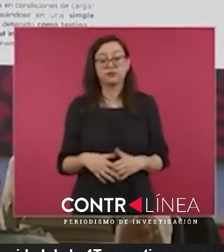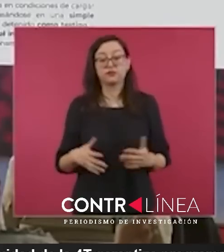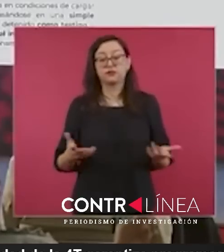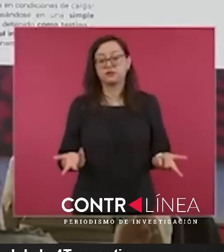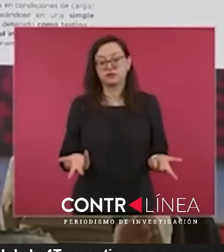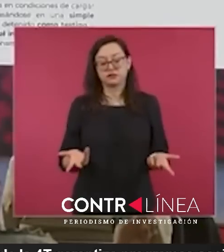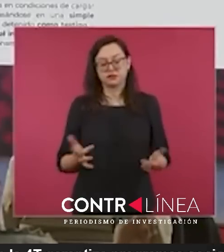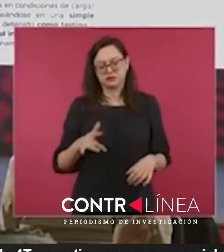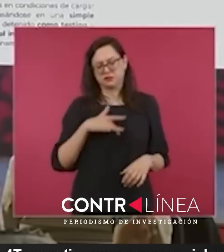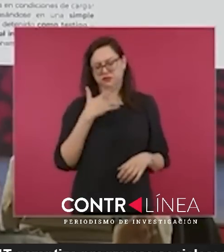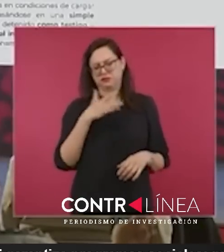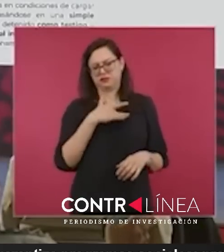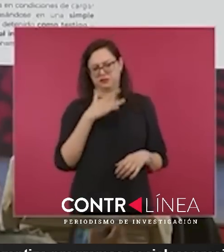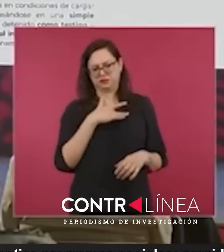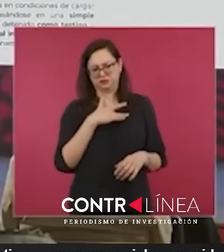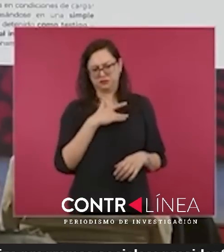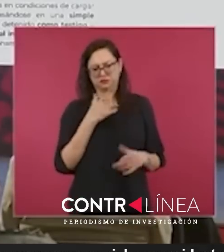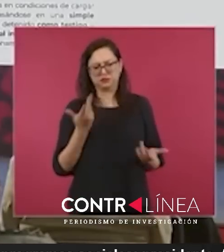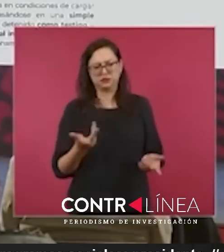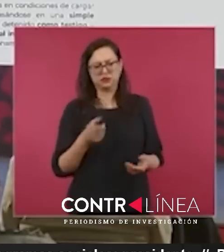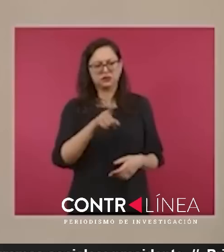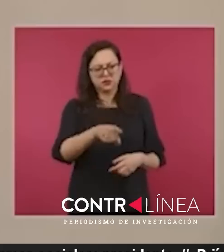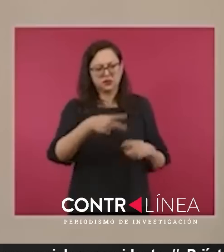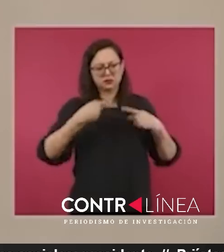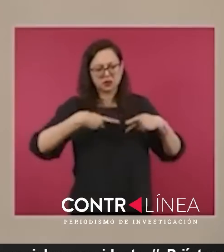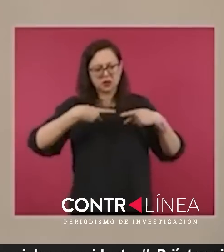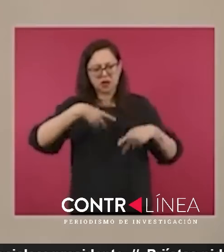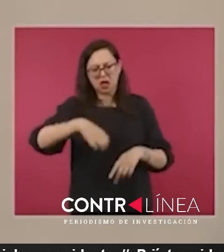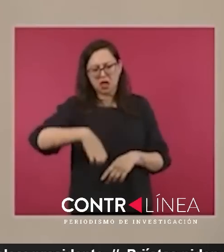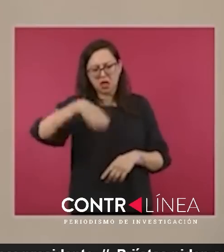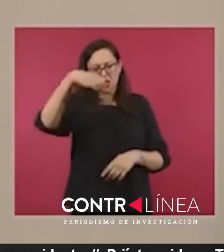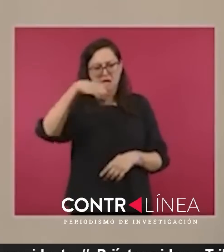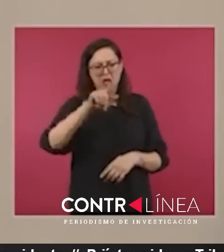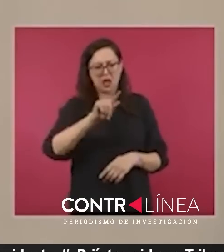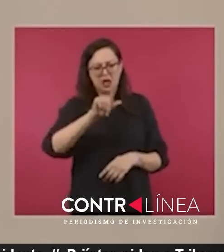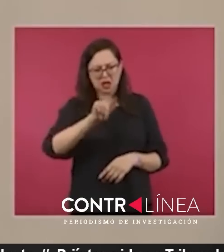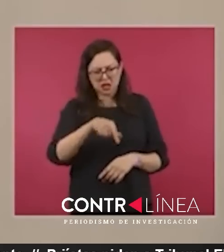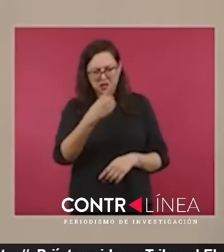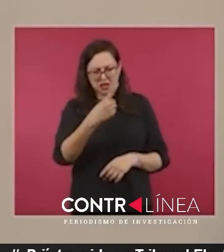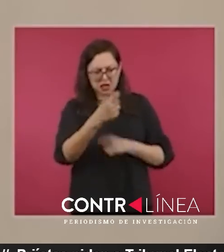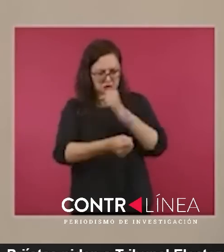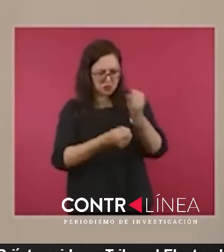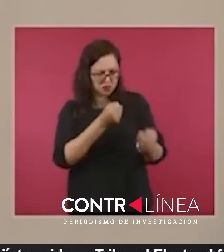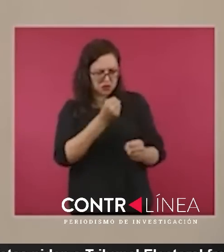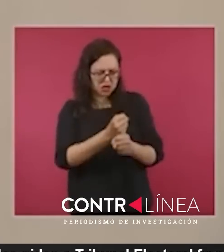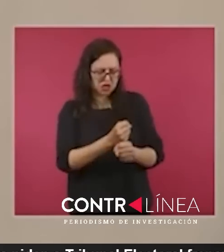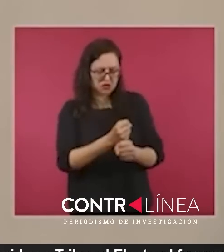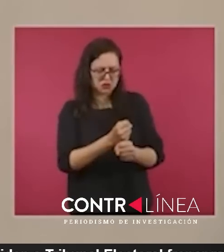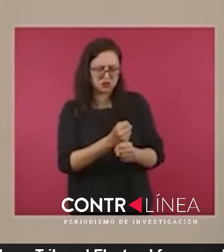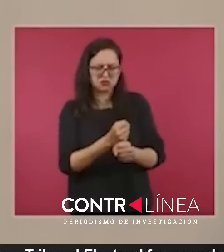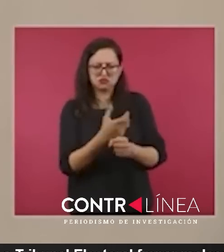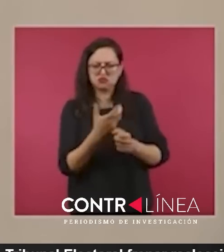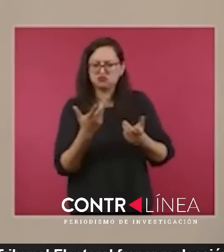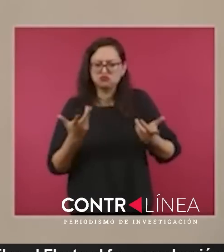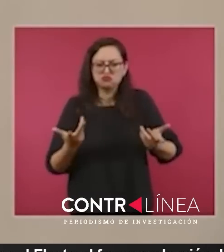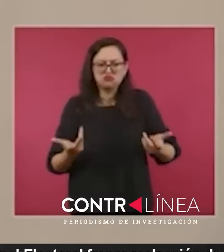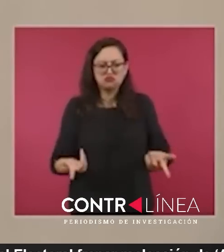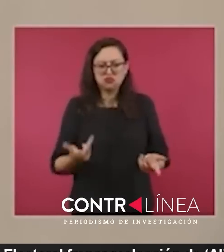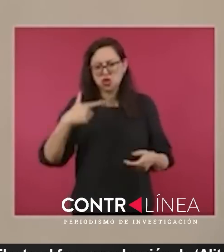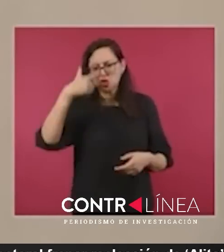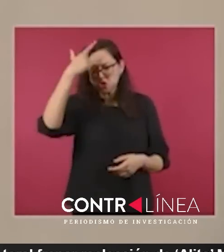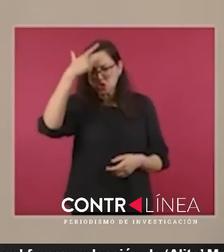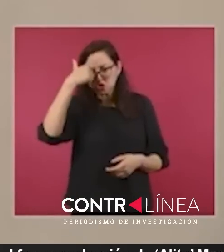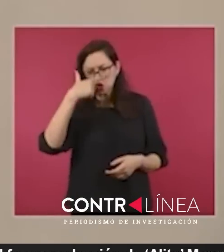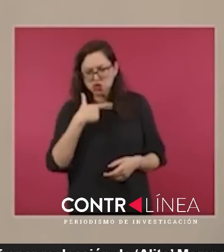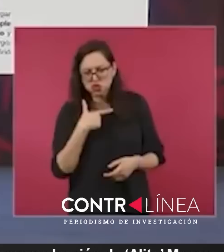consideró inverosímil que una persona de 71 años, en realidad tiene 70 años, se encontrara a esas horas, cuando